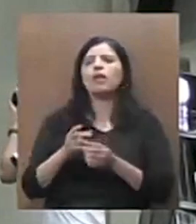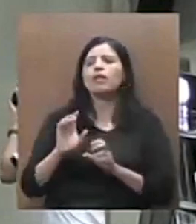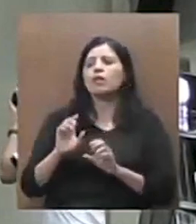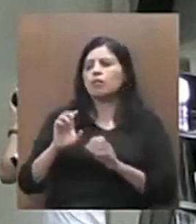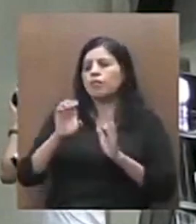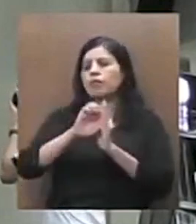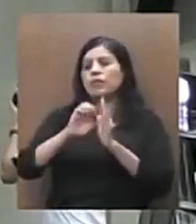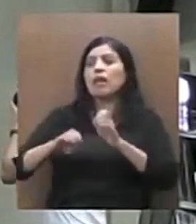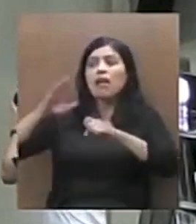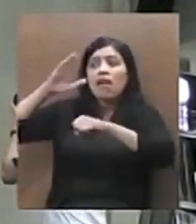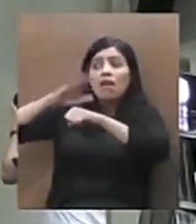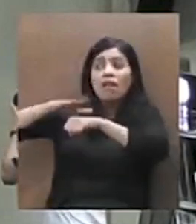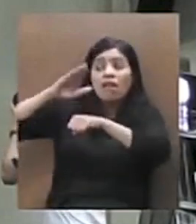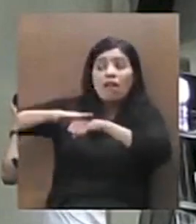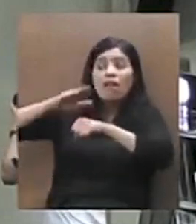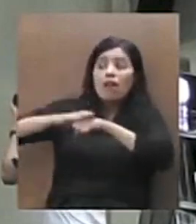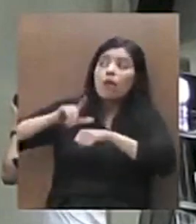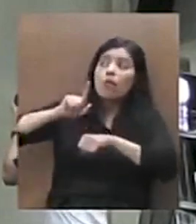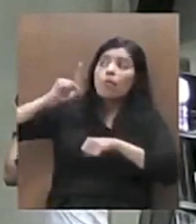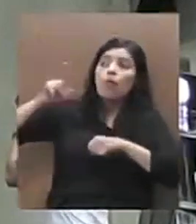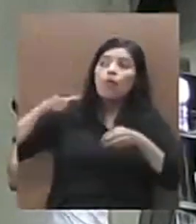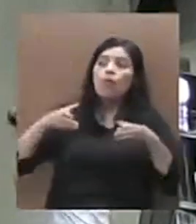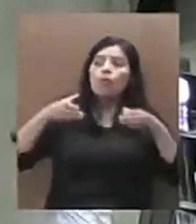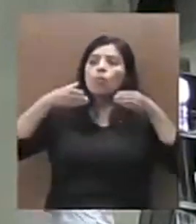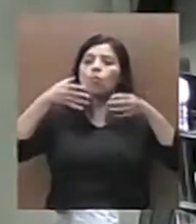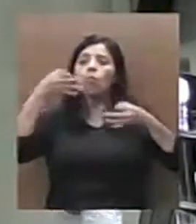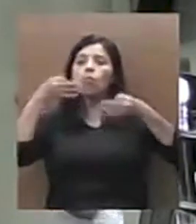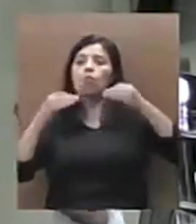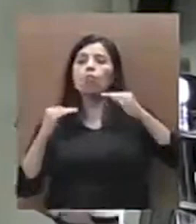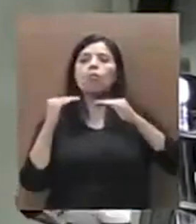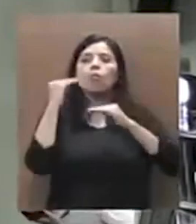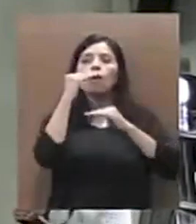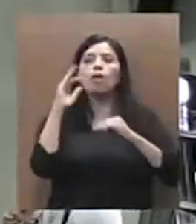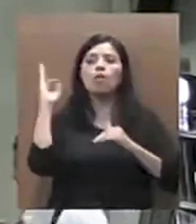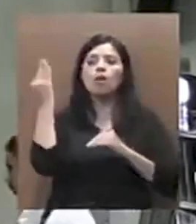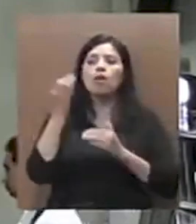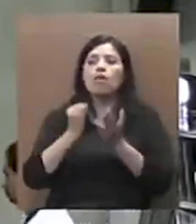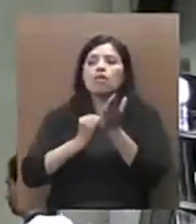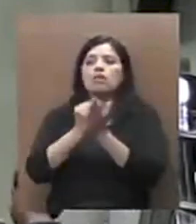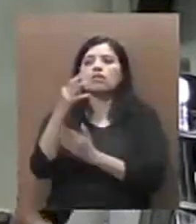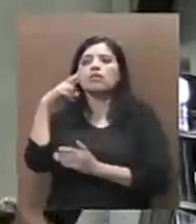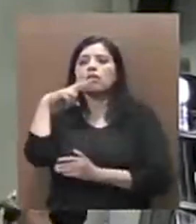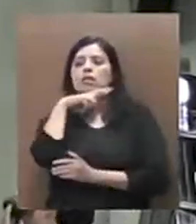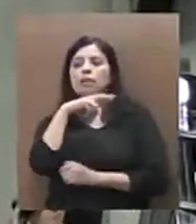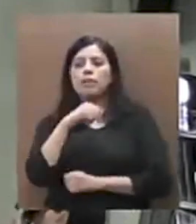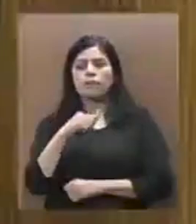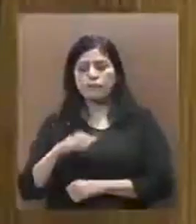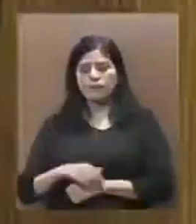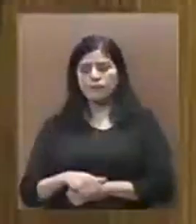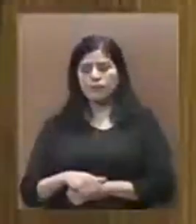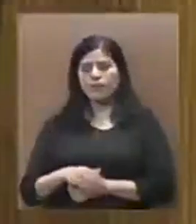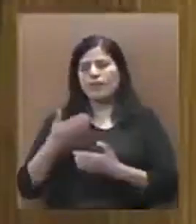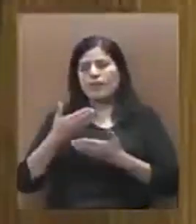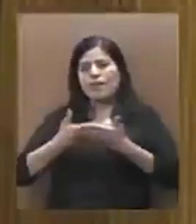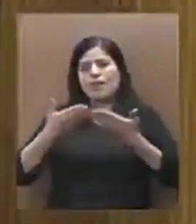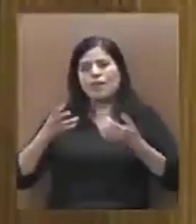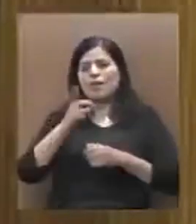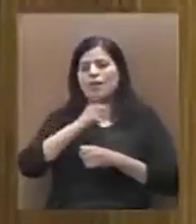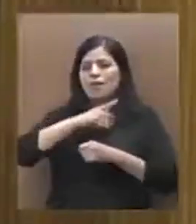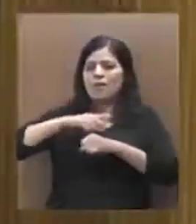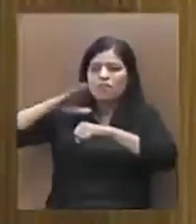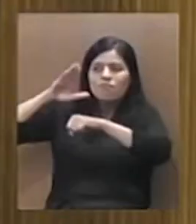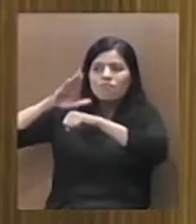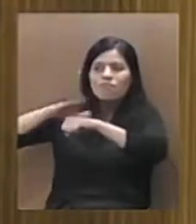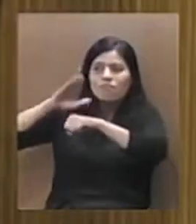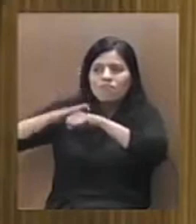a la suprema corte para que se manifieste de manera expedita sobre un asunto en particular entonces tendríamos que exhortar